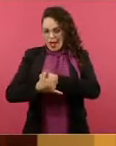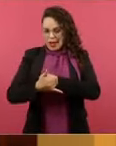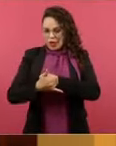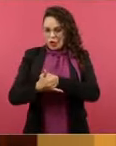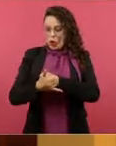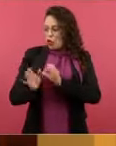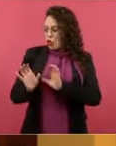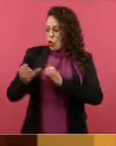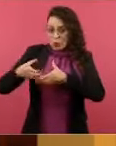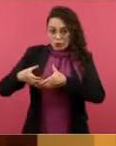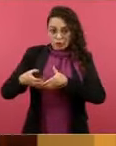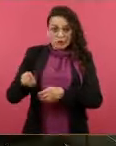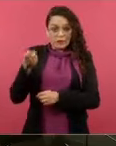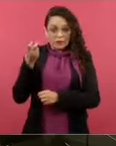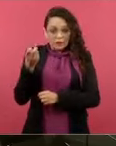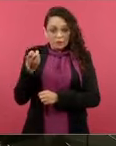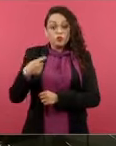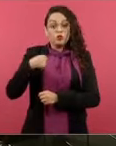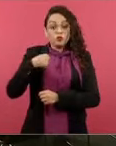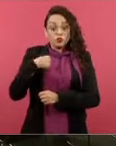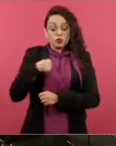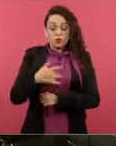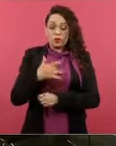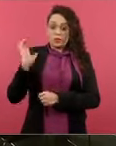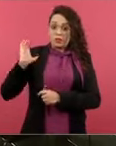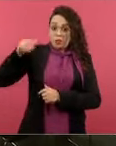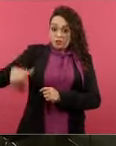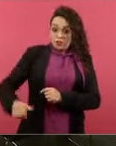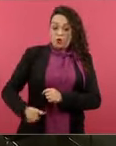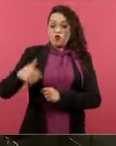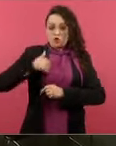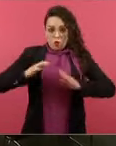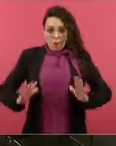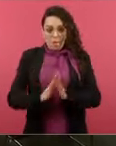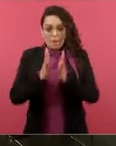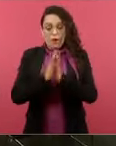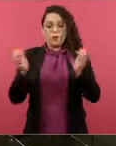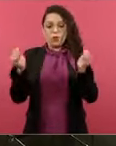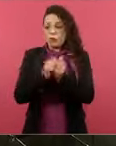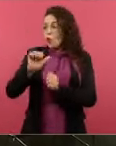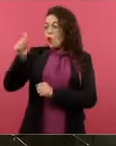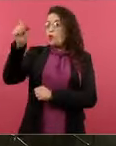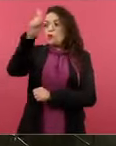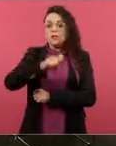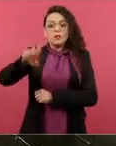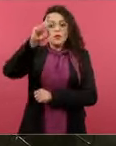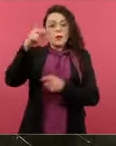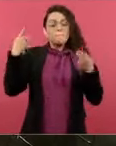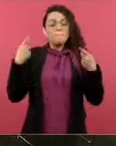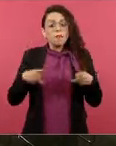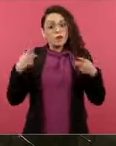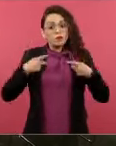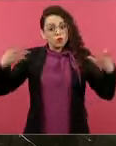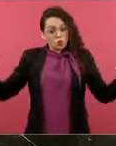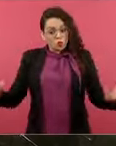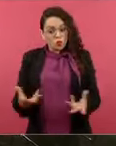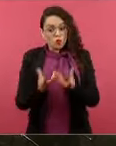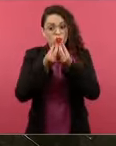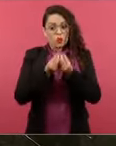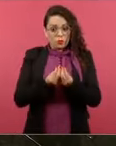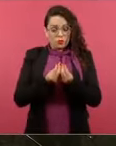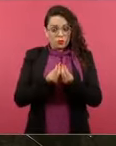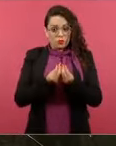la que orgullosamente participo junto con más de 130 personas, contabilizaba en la página de